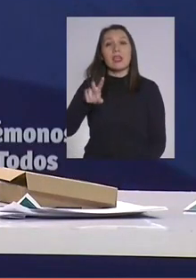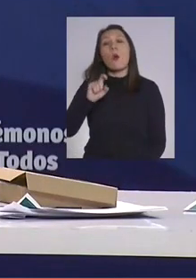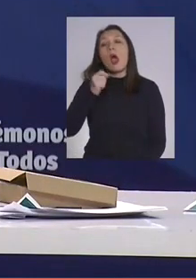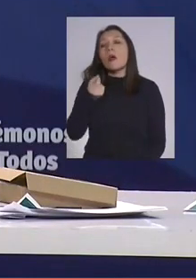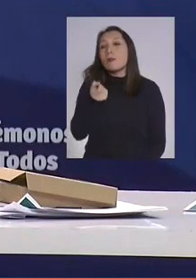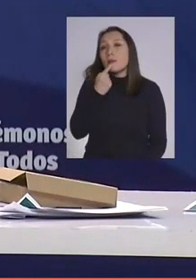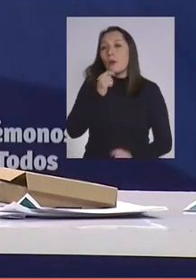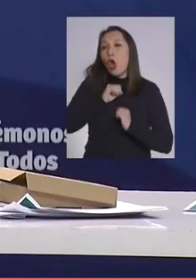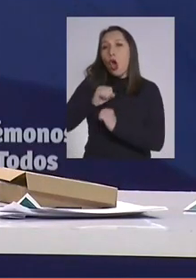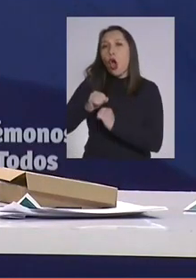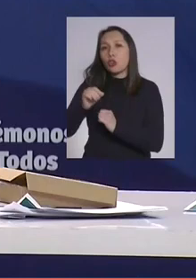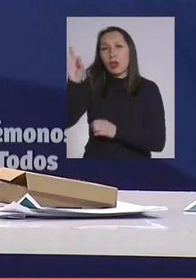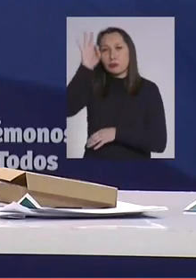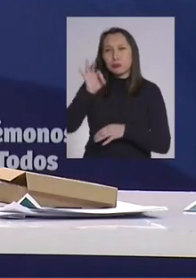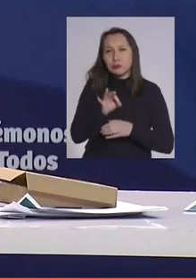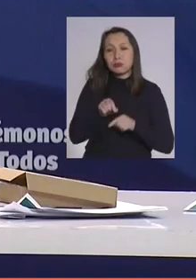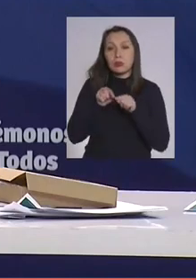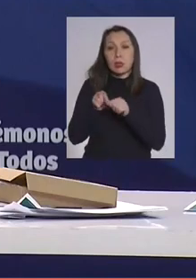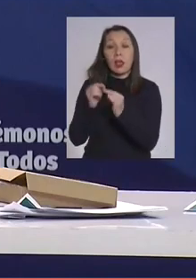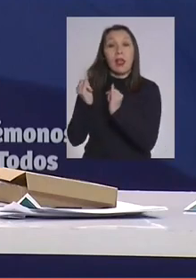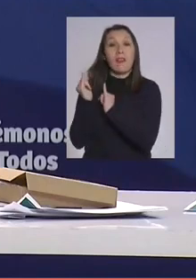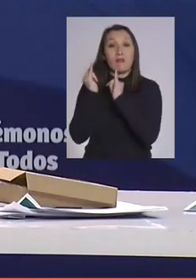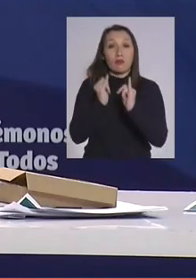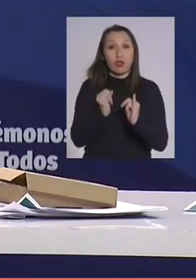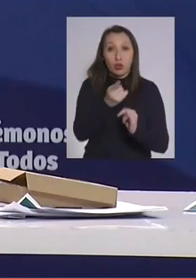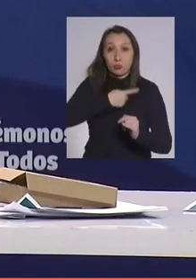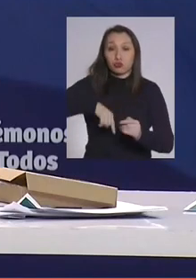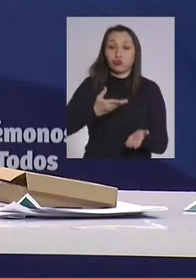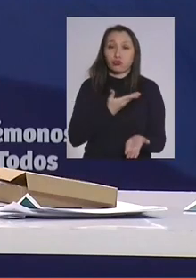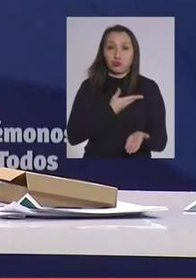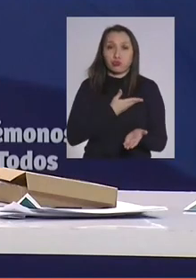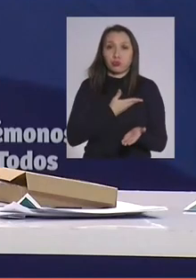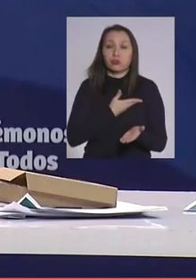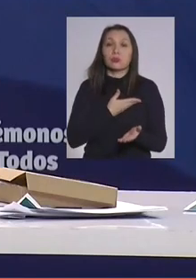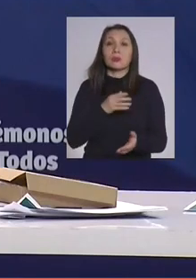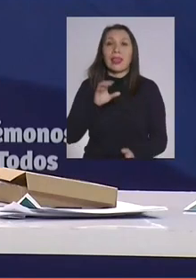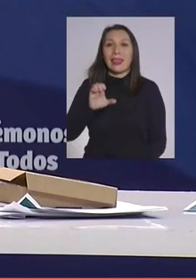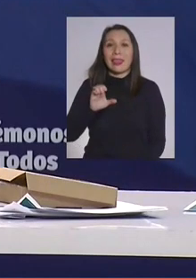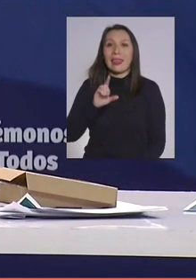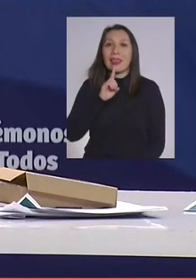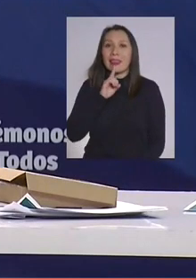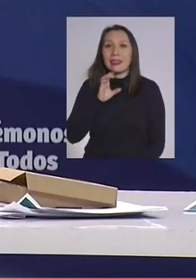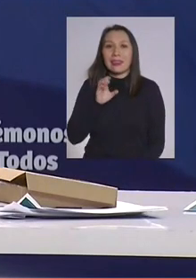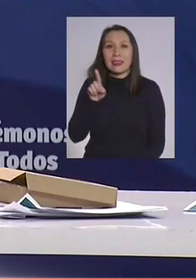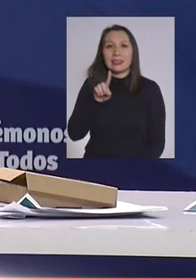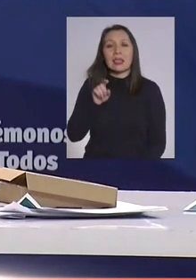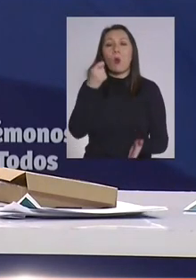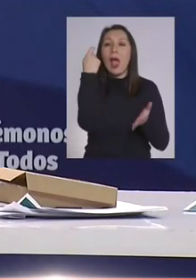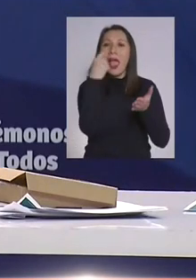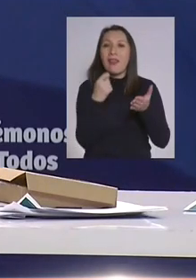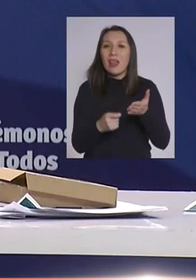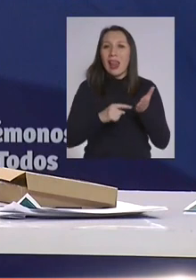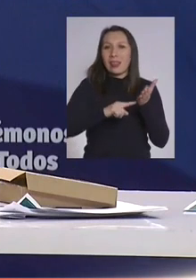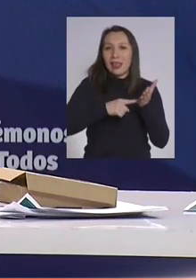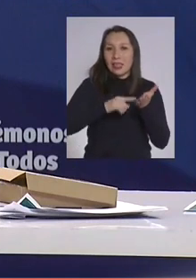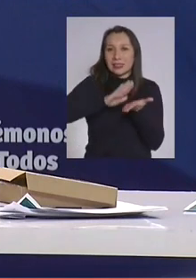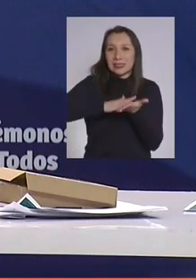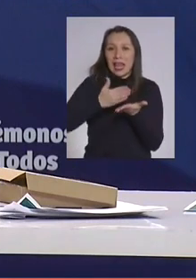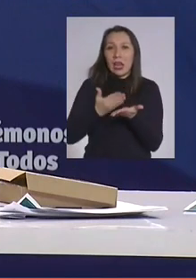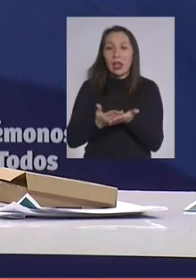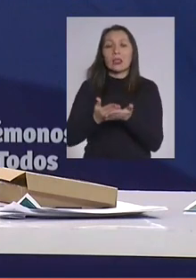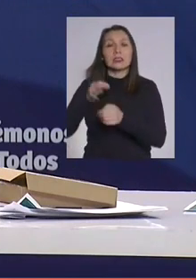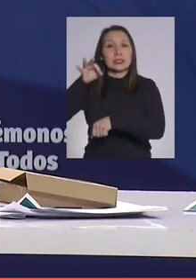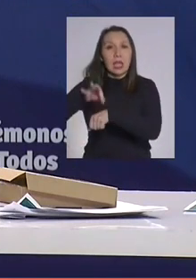el informe que tenemos nosotros de etesa que la evaluación de tecnologías sanitarias y